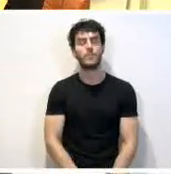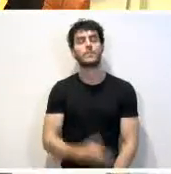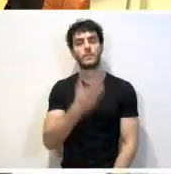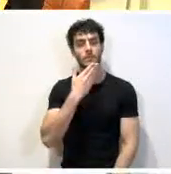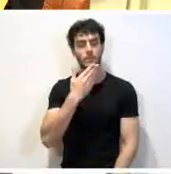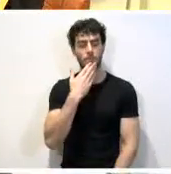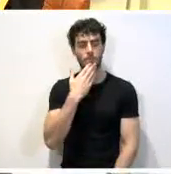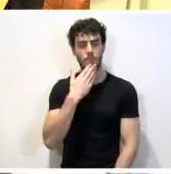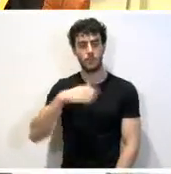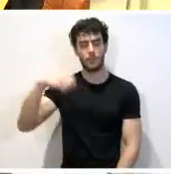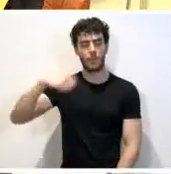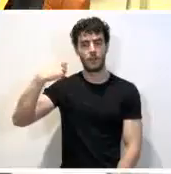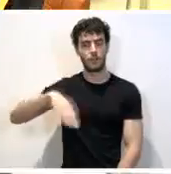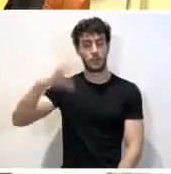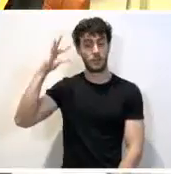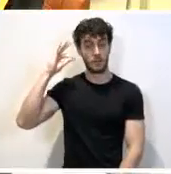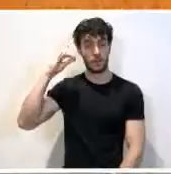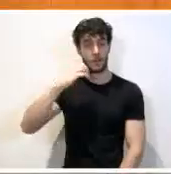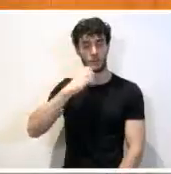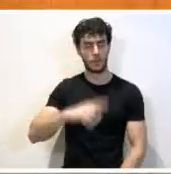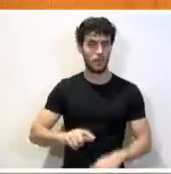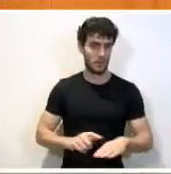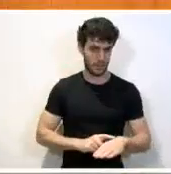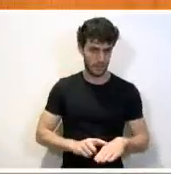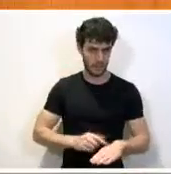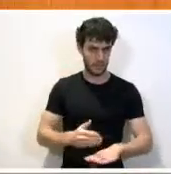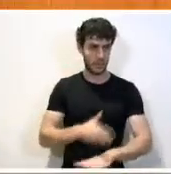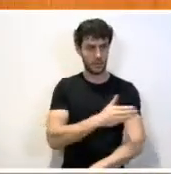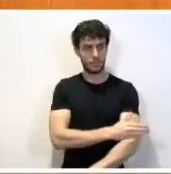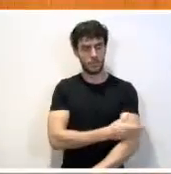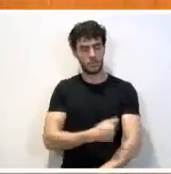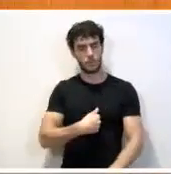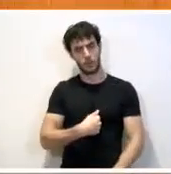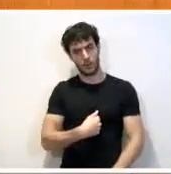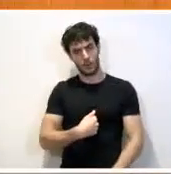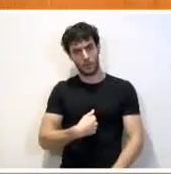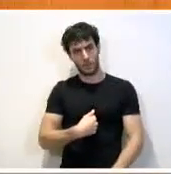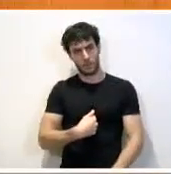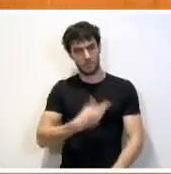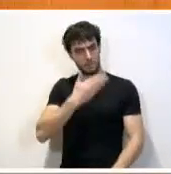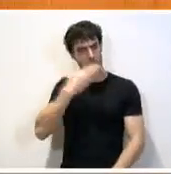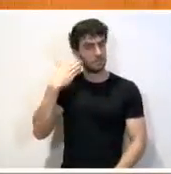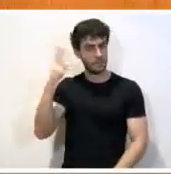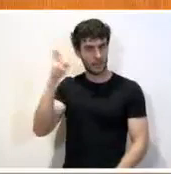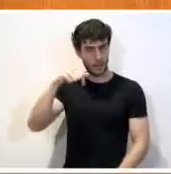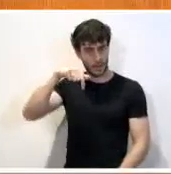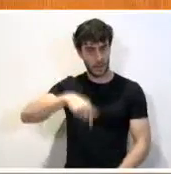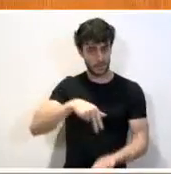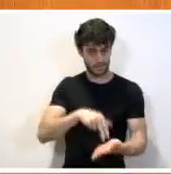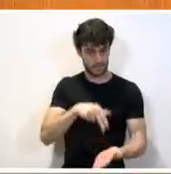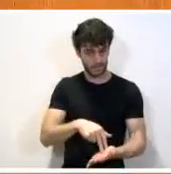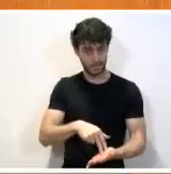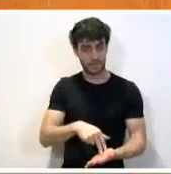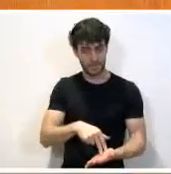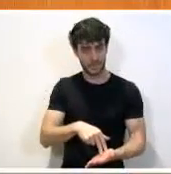Gracias, presidenta. Bueno, con carácter previo, quiero congratularme de poder salir aquí, a esta